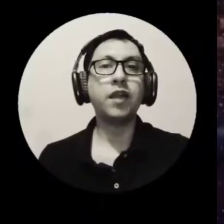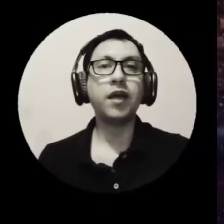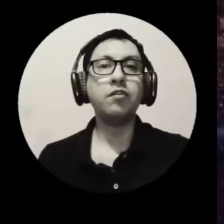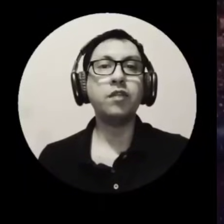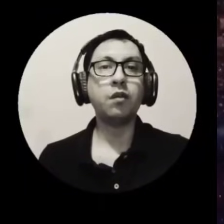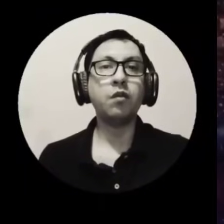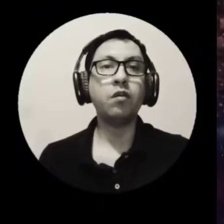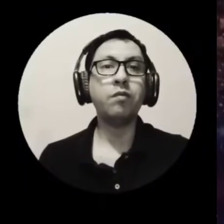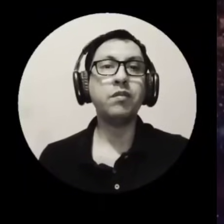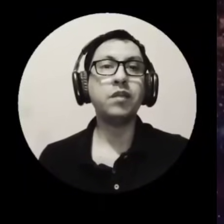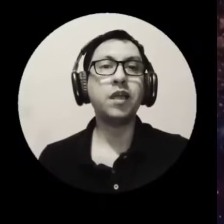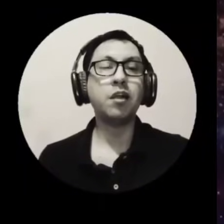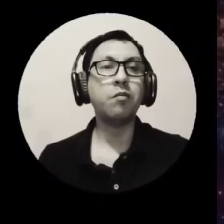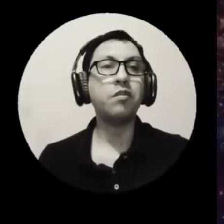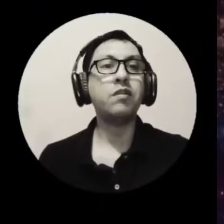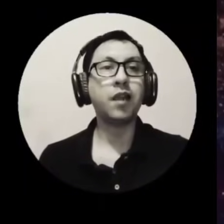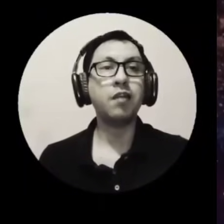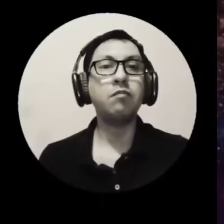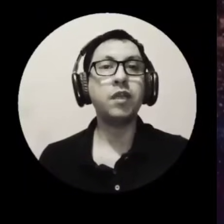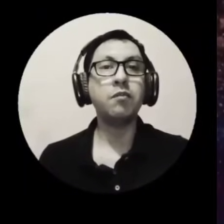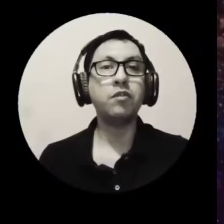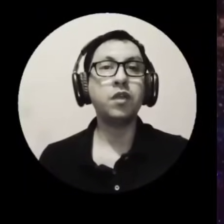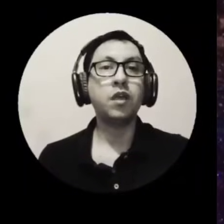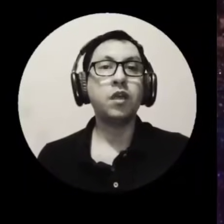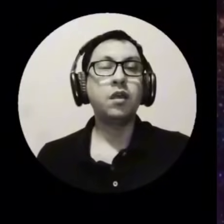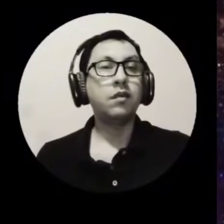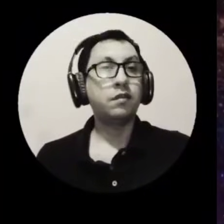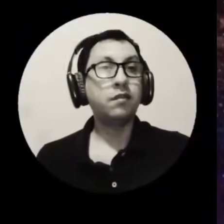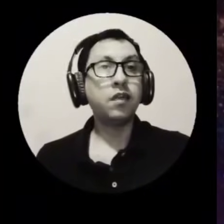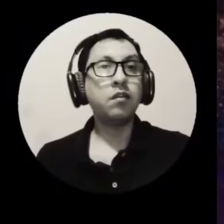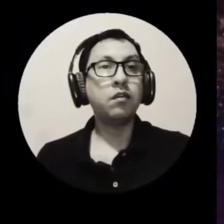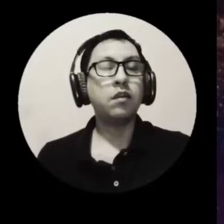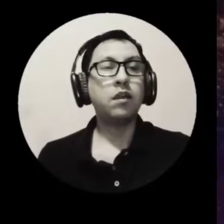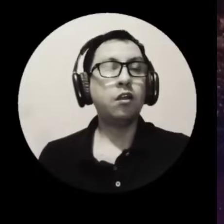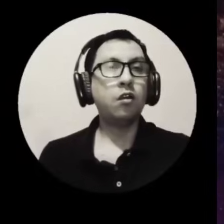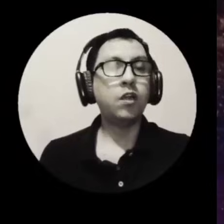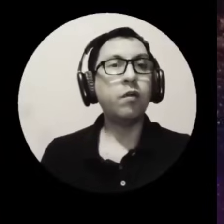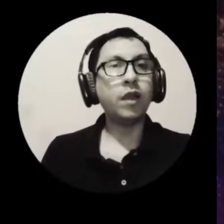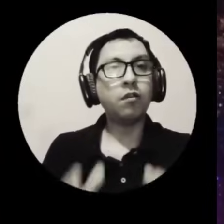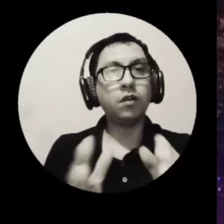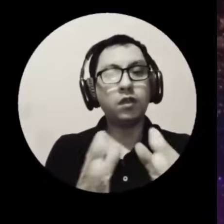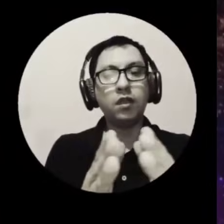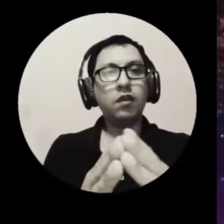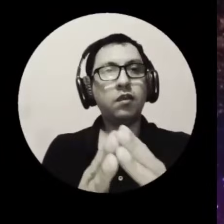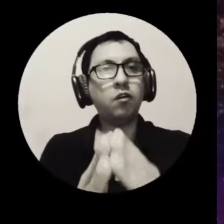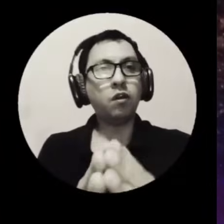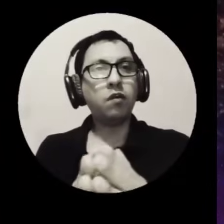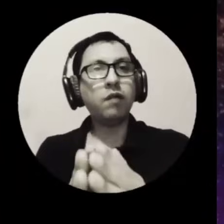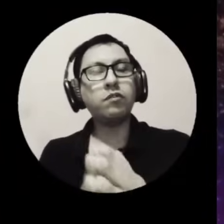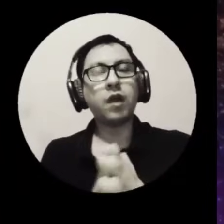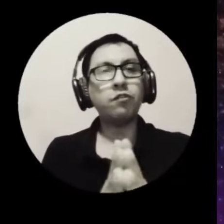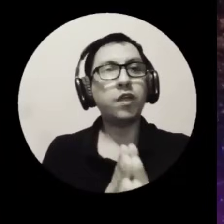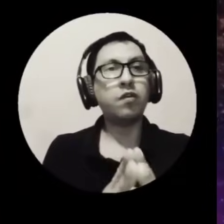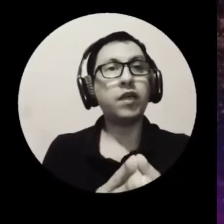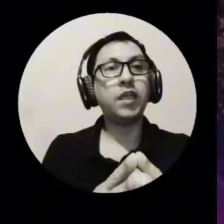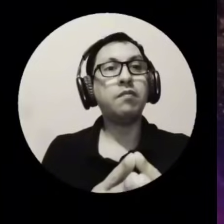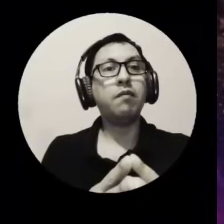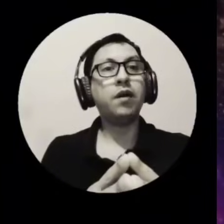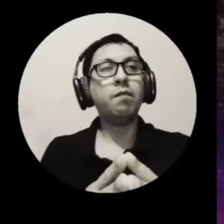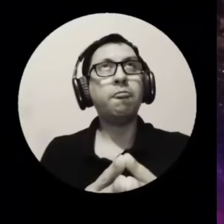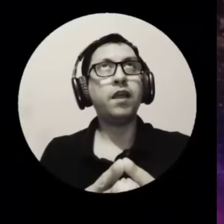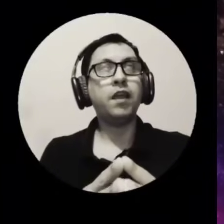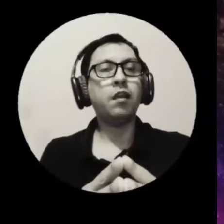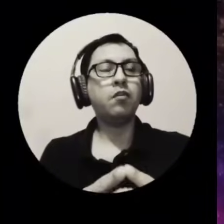los salarios, incluido el presidente de la Comisión de Salarios Mínimos. Sí, es cierto. Llegó Obrador y corrió a un señor que